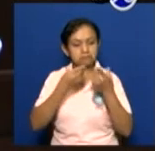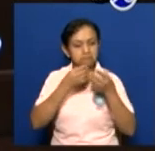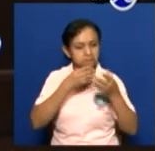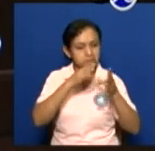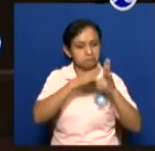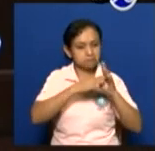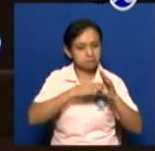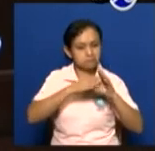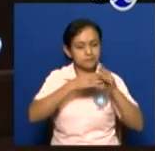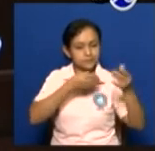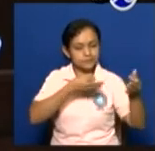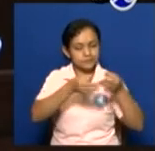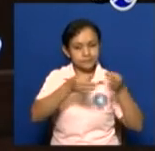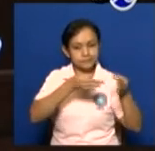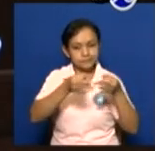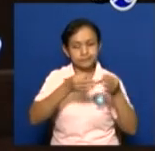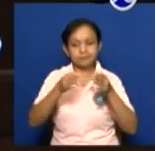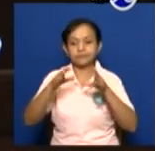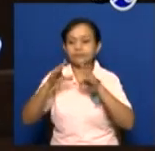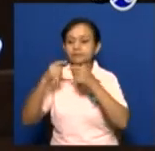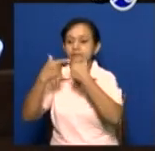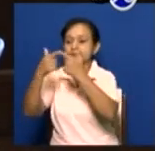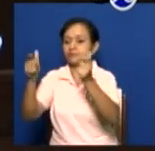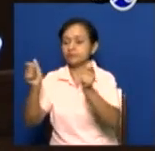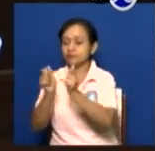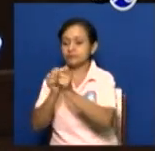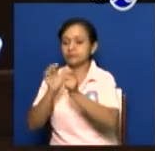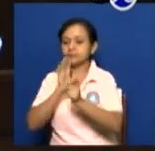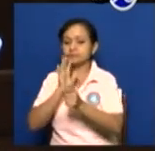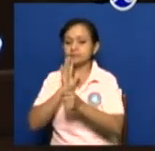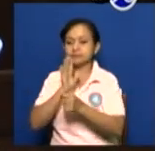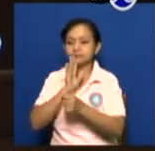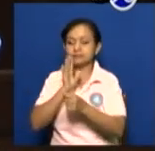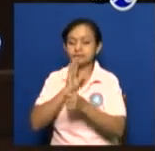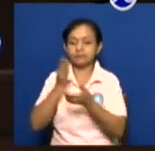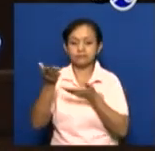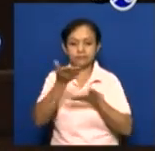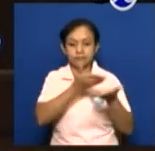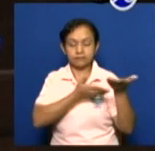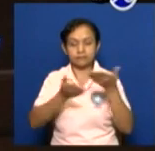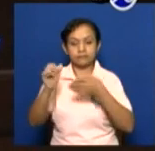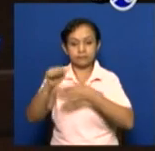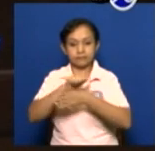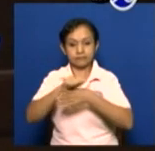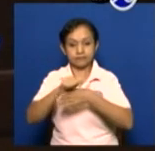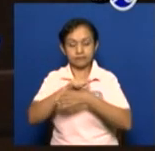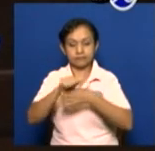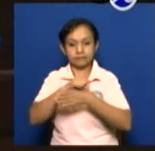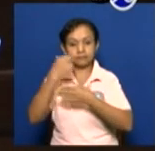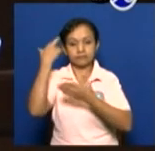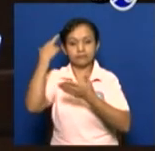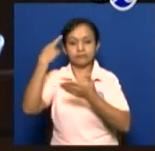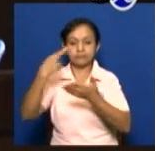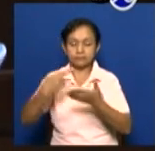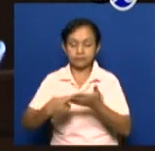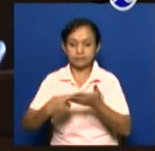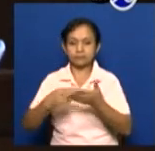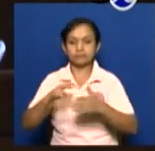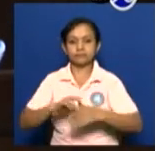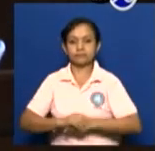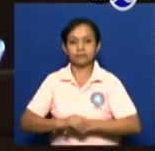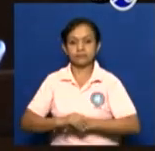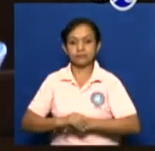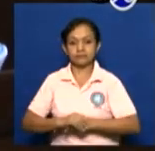se inscriben en relatos colectivos y se sostienen en prácticas conmemorativas.